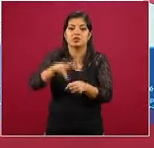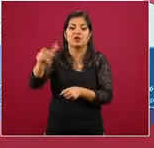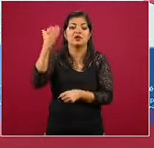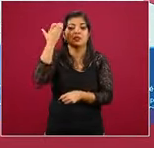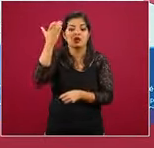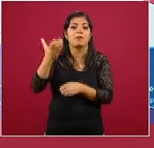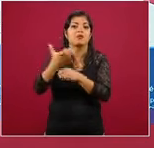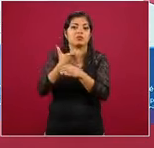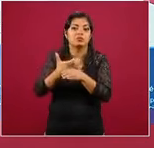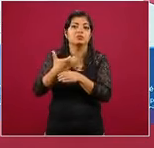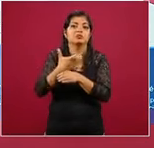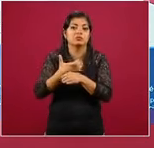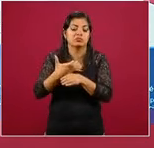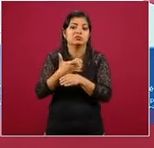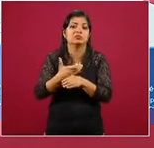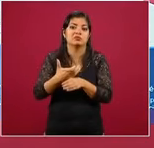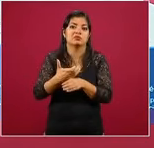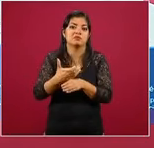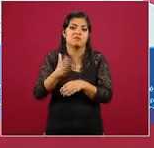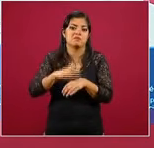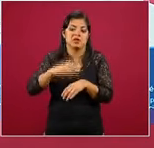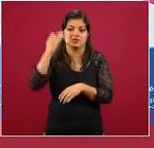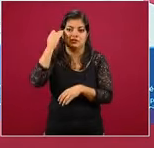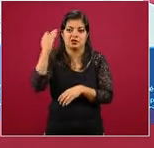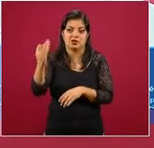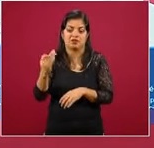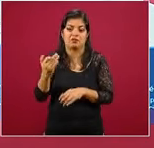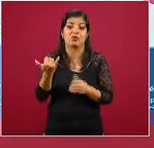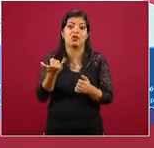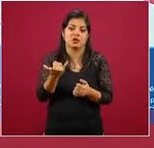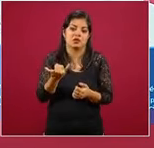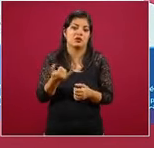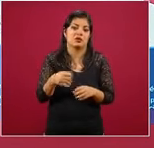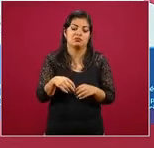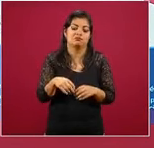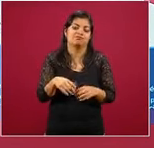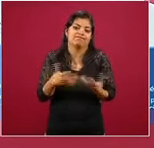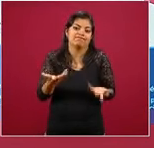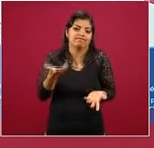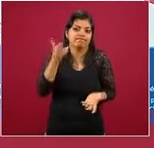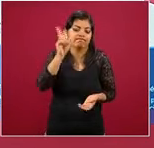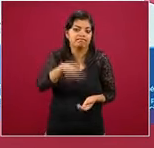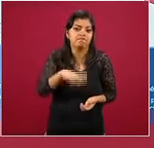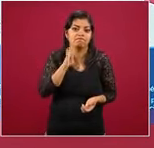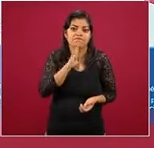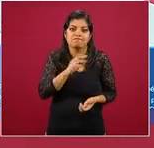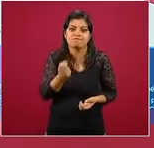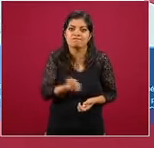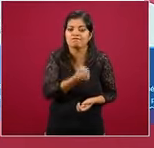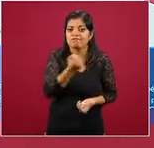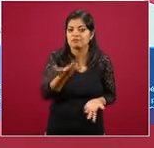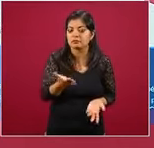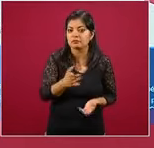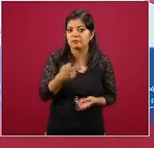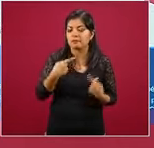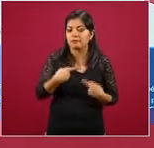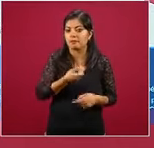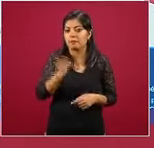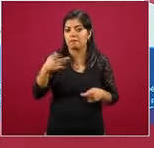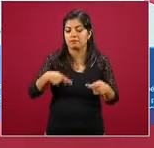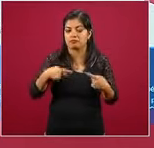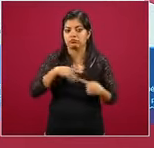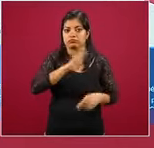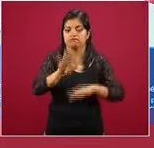recuperarse. Y por supuesto, plenamente conscientes que algunas personas desafortunadamente fallecen y